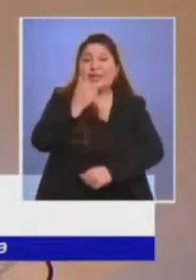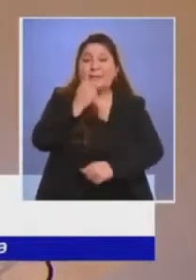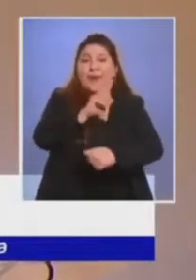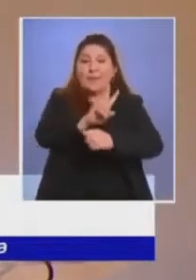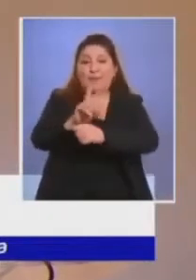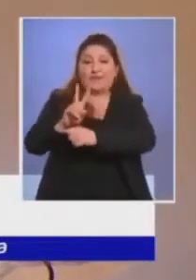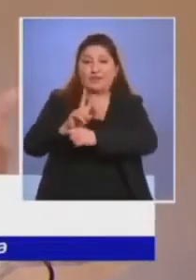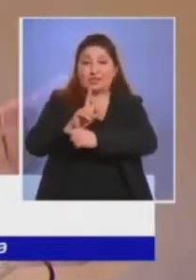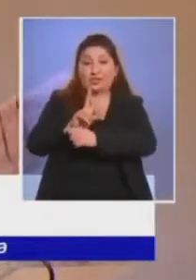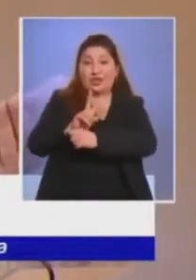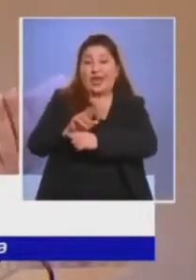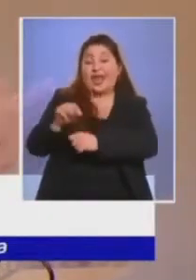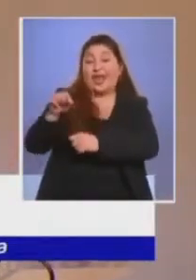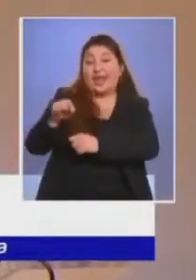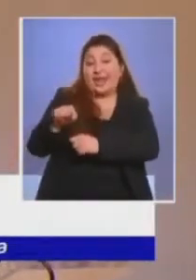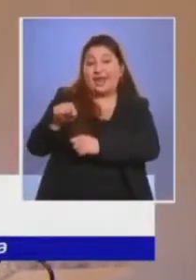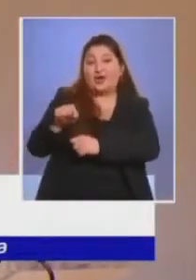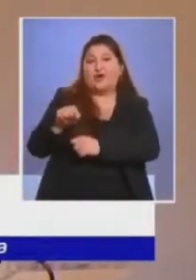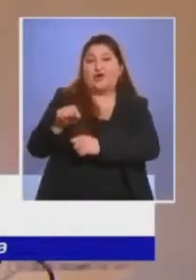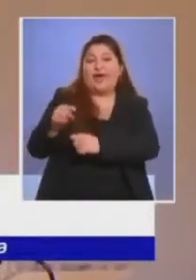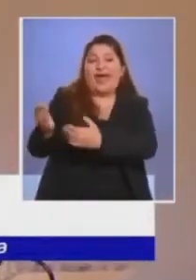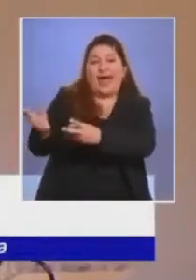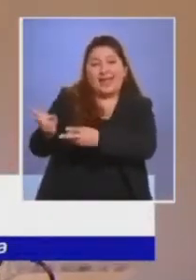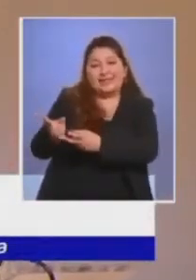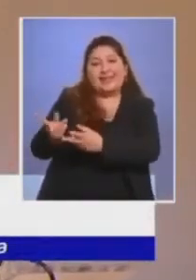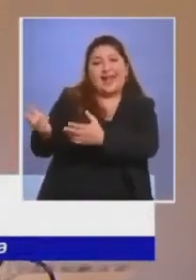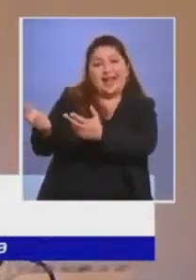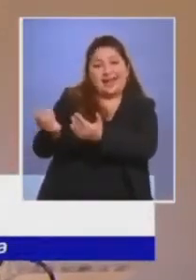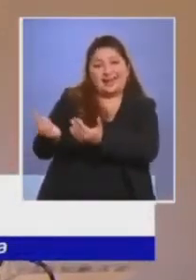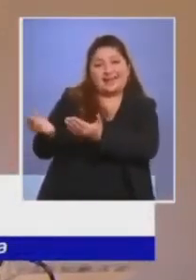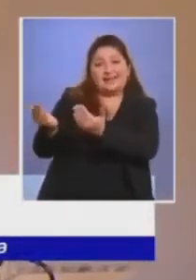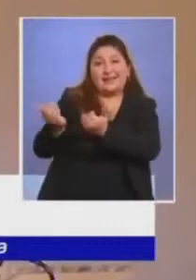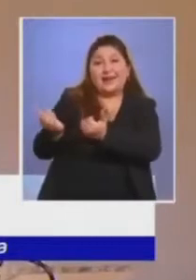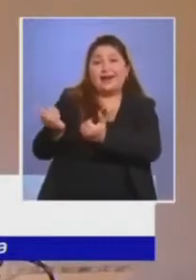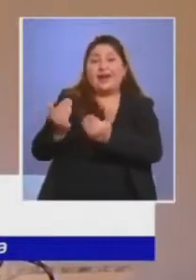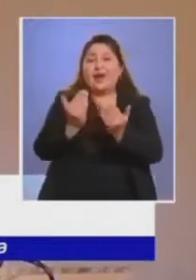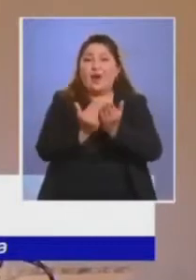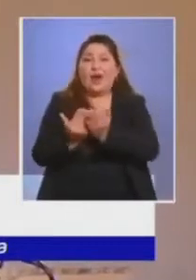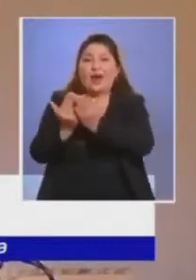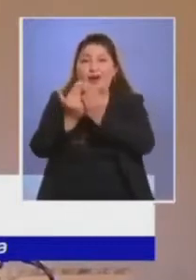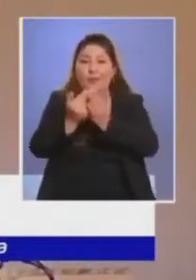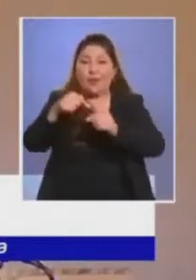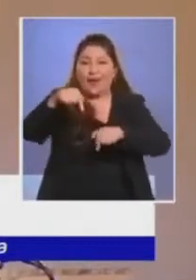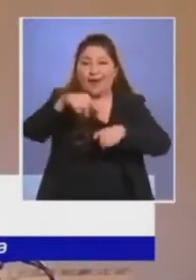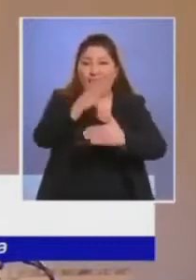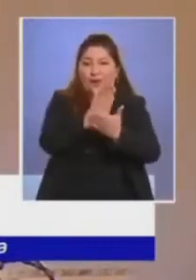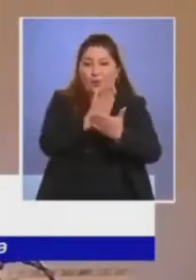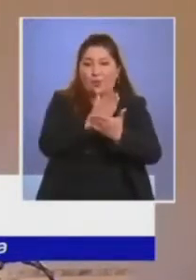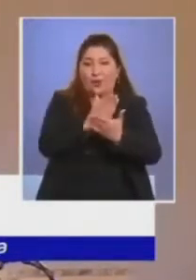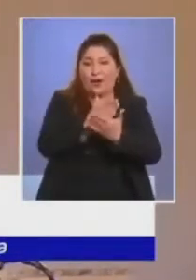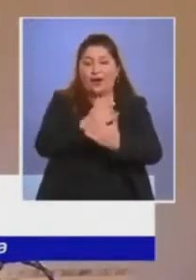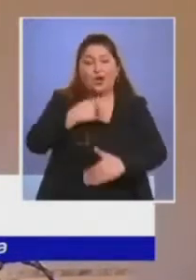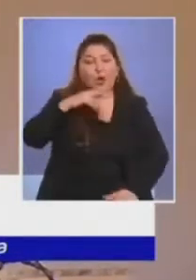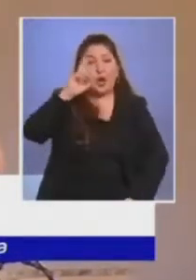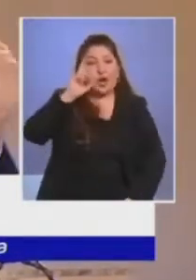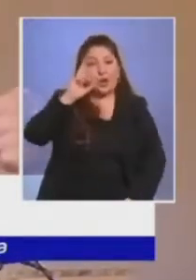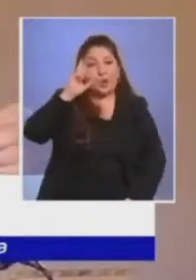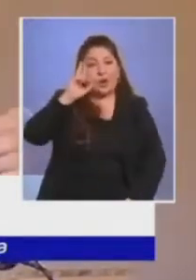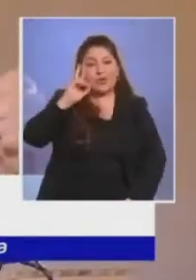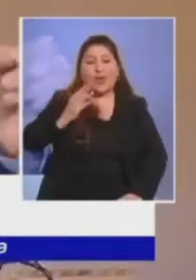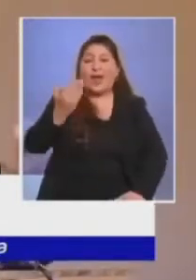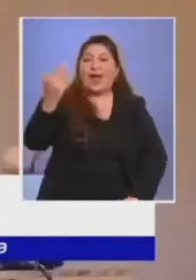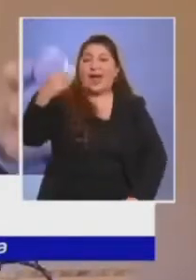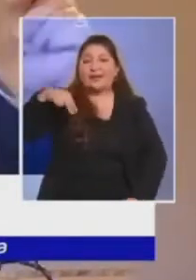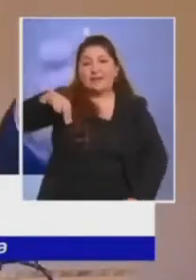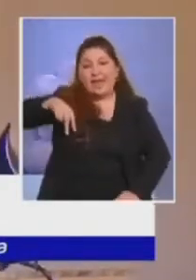es el agente que constantemente atrae a los alumnos a la escuela. Personalmente yo me recuerdo de haber caminado buscando